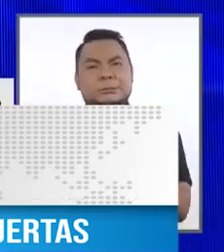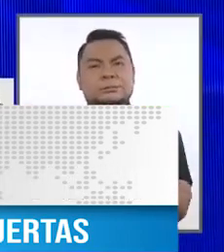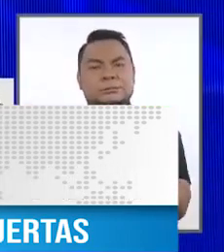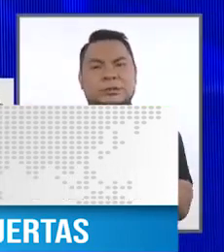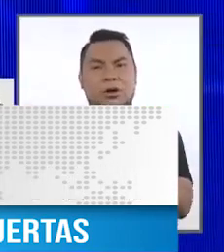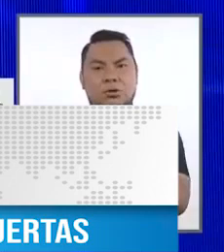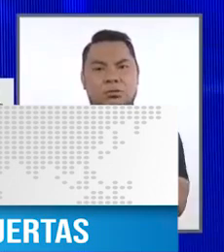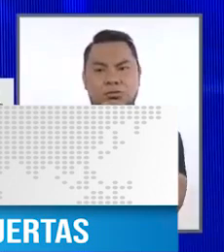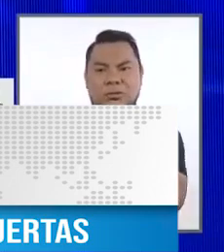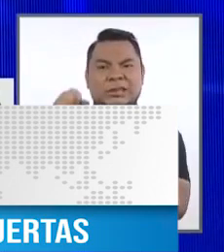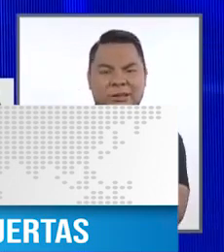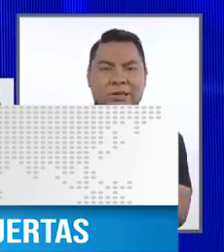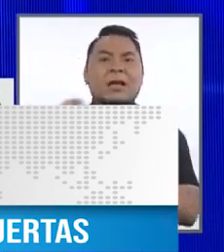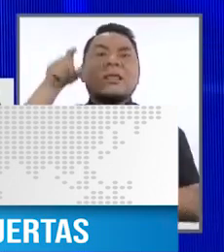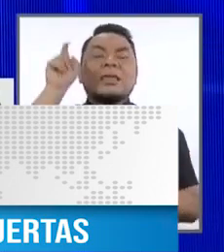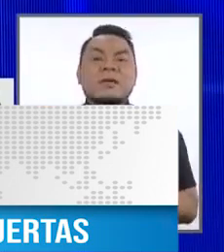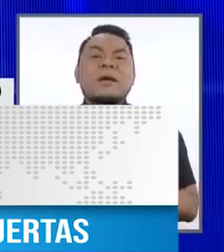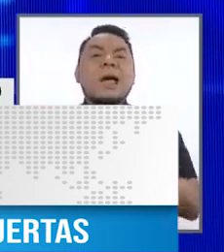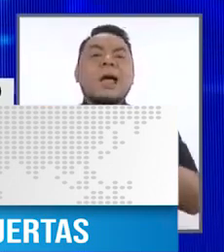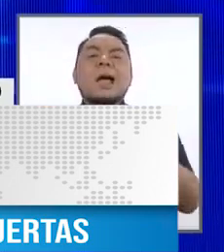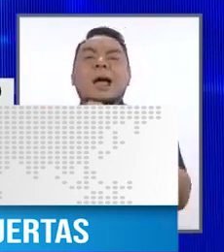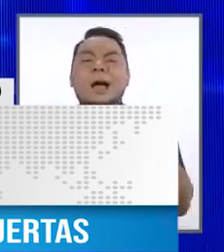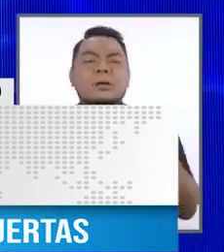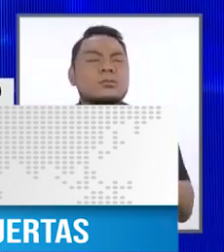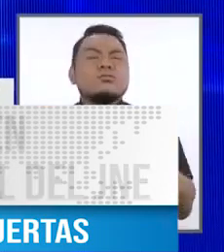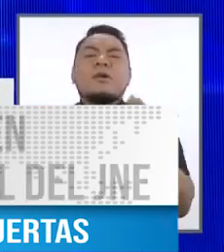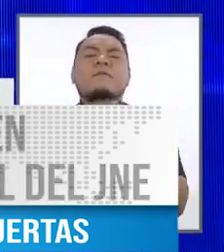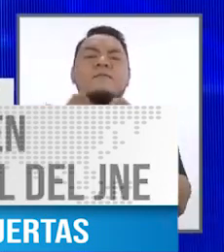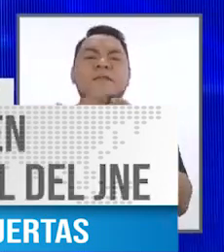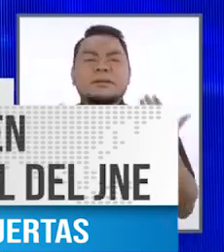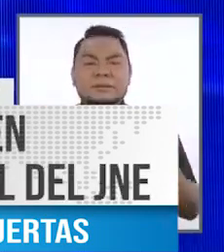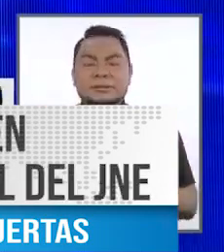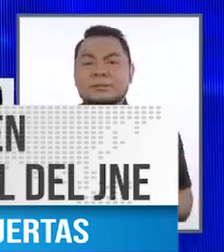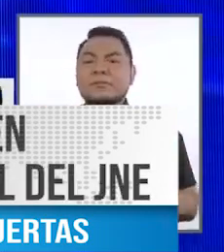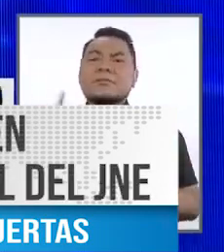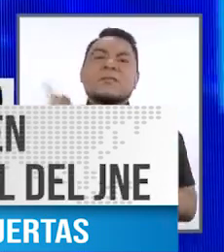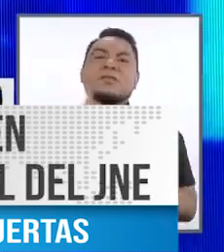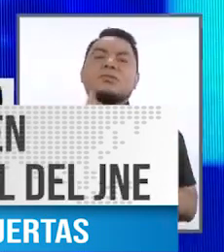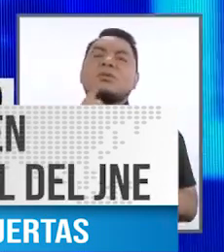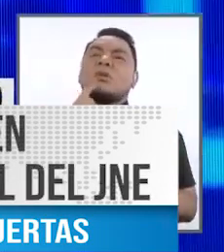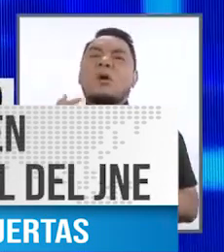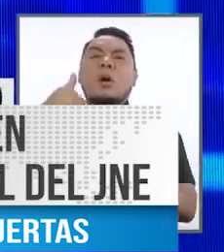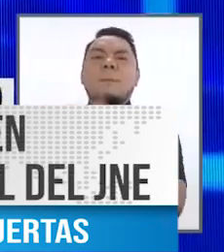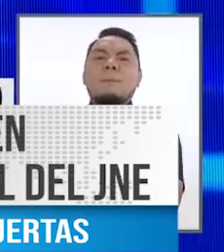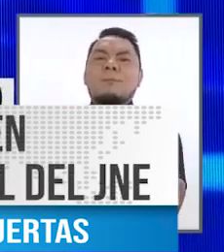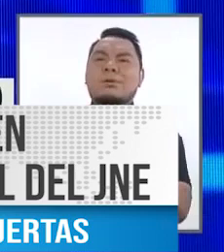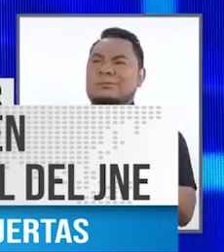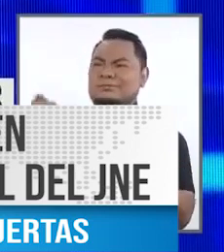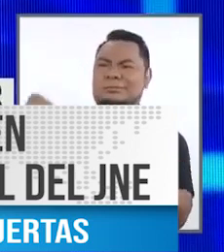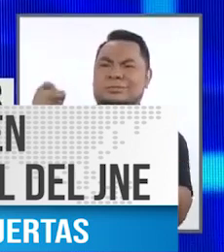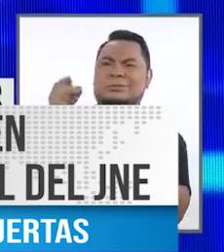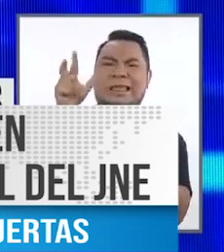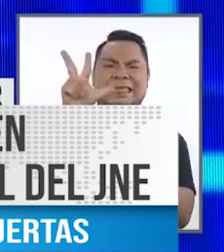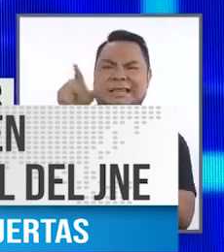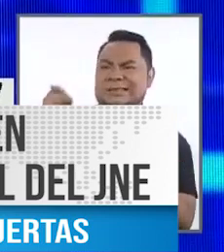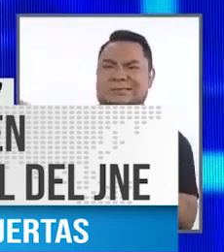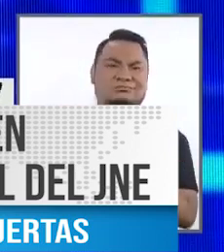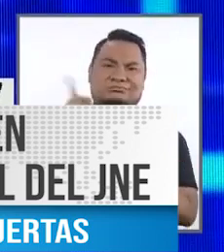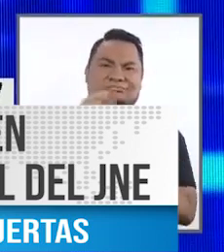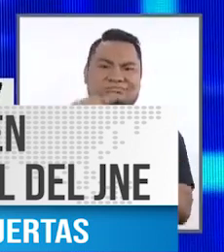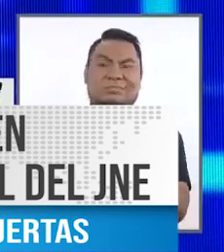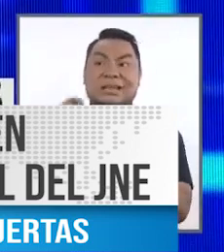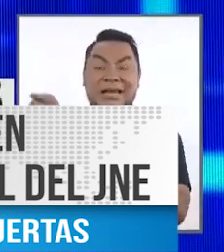guerra COVID, debemos hacer algo muy sencillo. No votar por ninguno de estos tres candidatos que